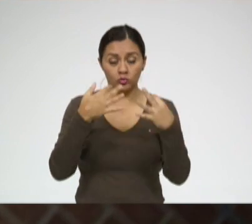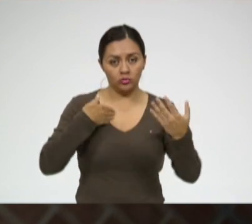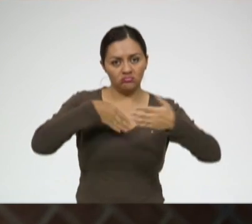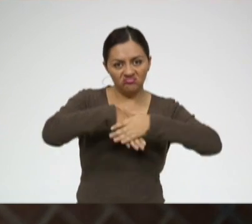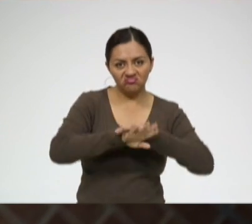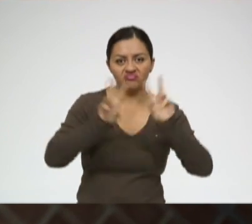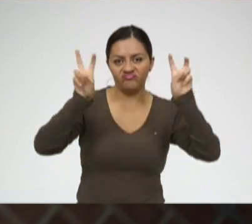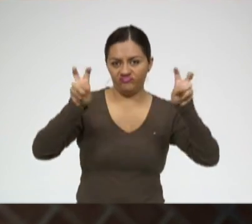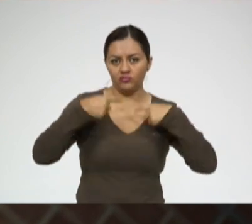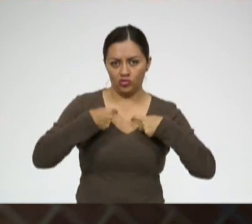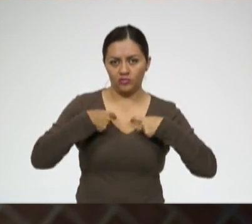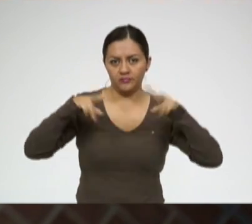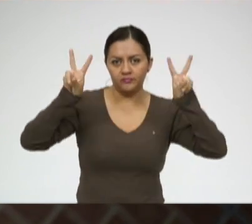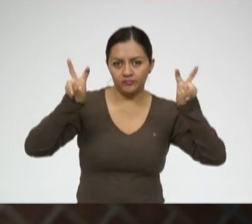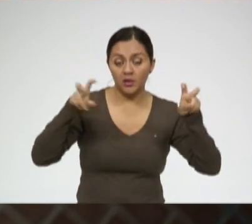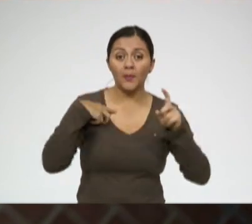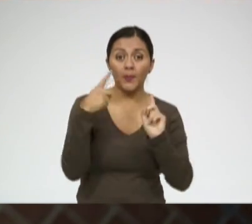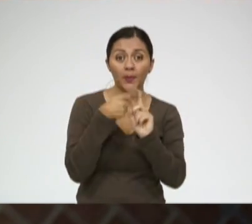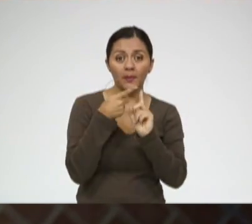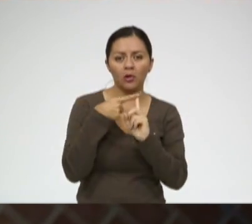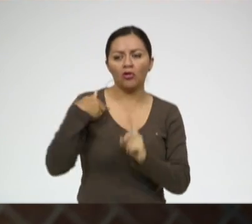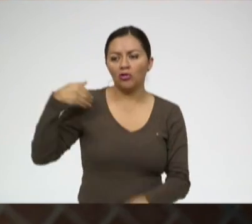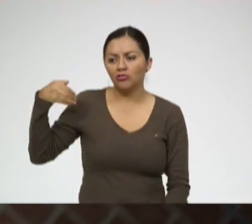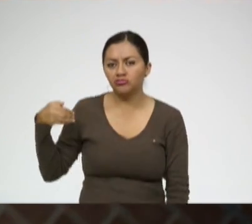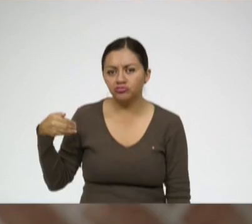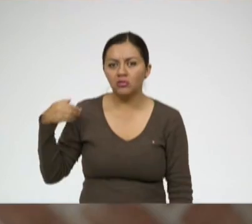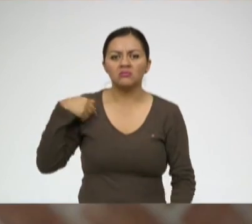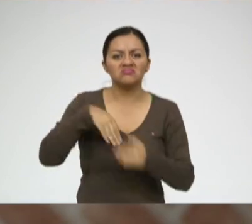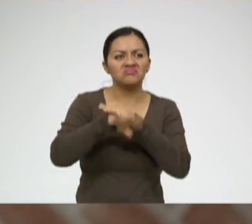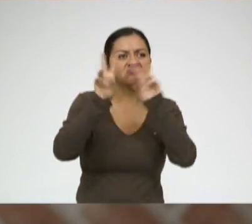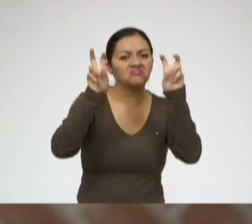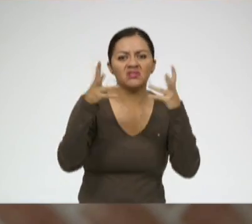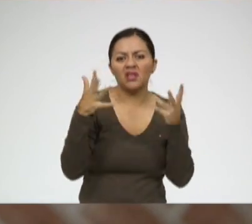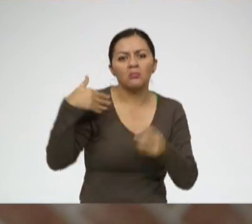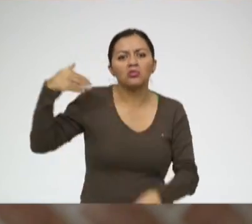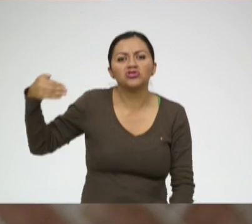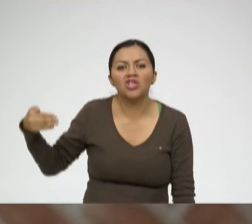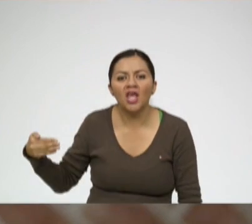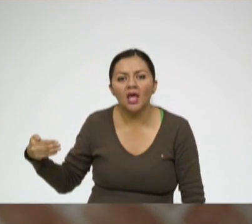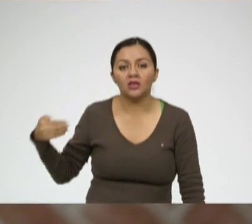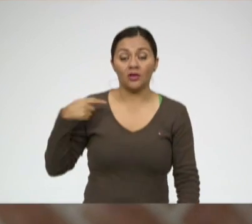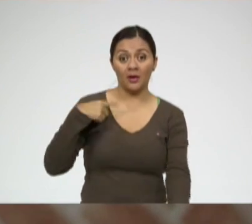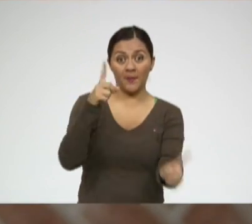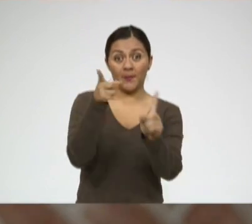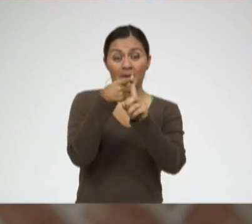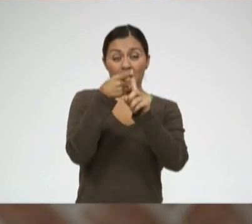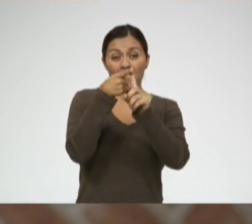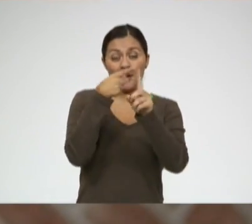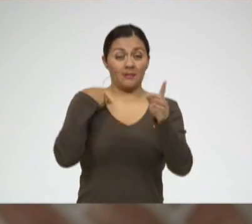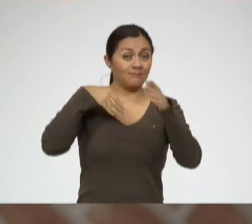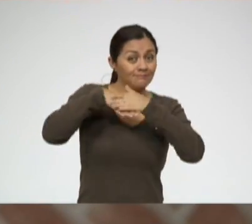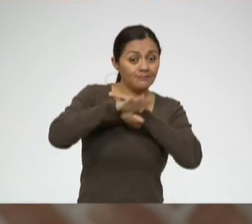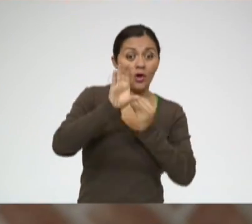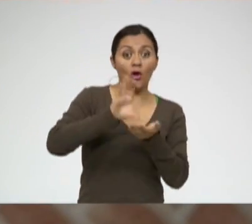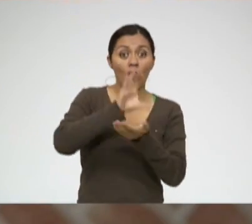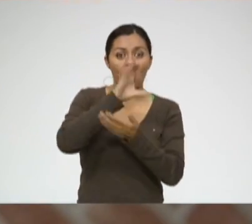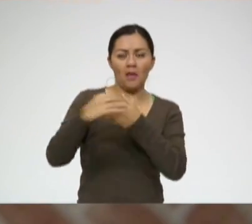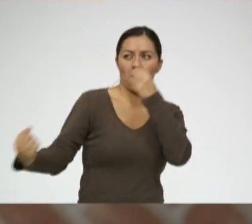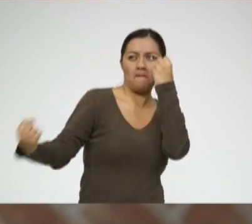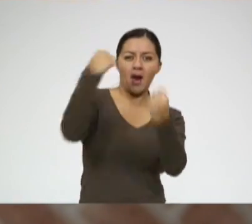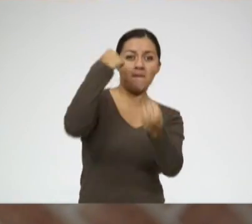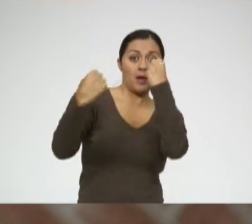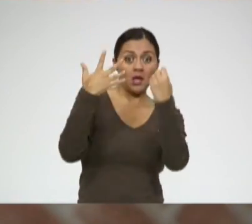Era una persona que primero no me aceptaban porque era muy bajo y todo lo demás. La primera vez que entré al colegio me quisieron pegar